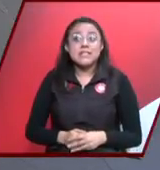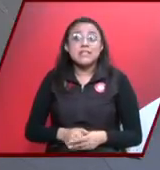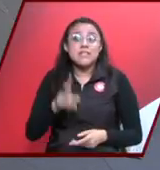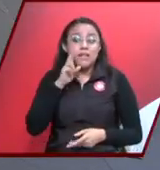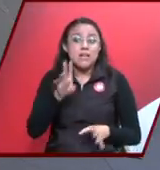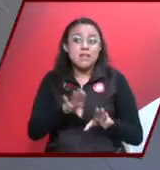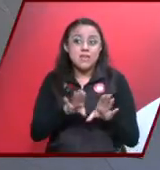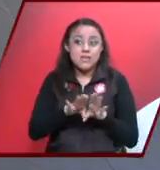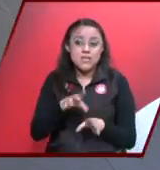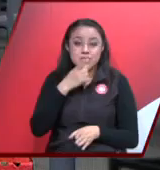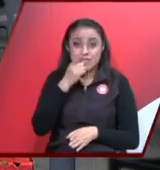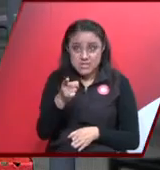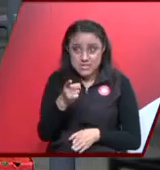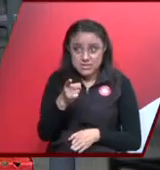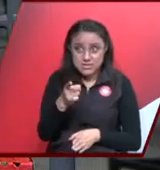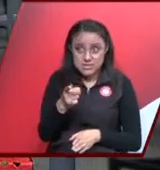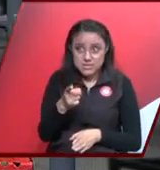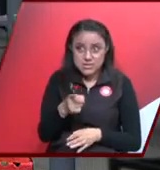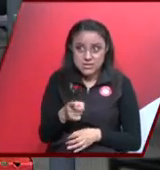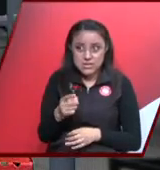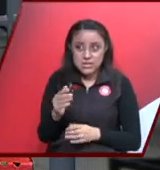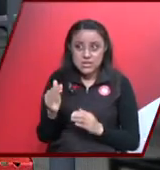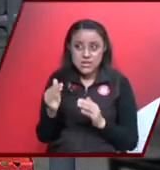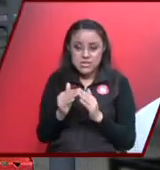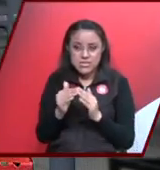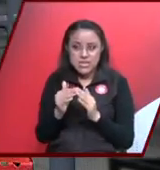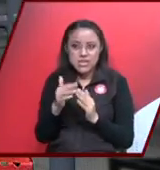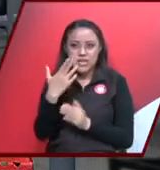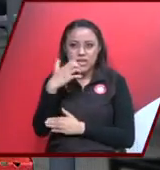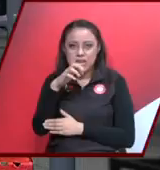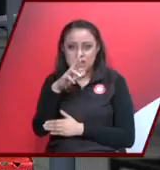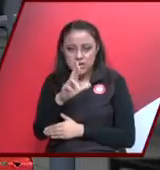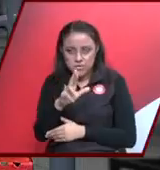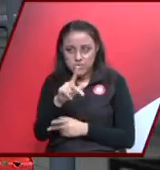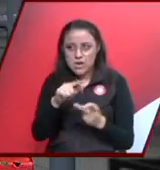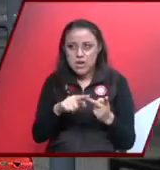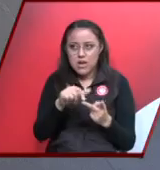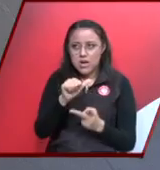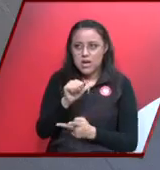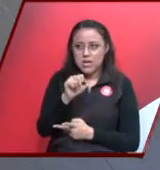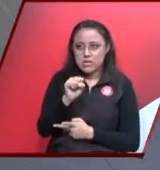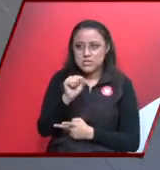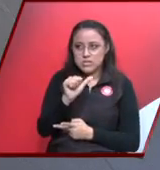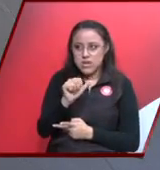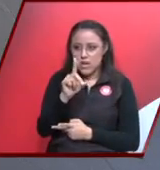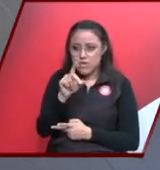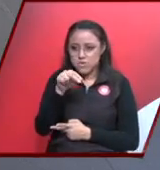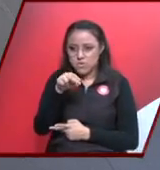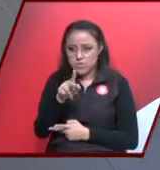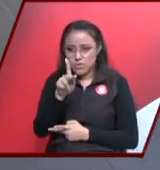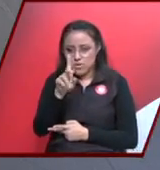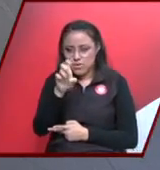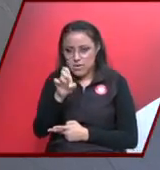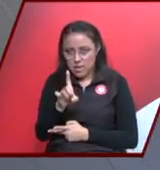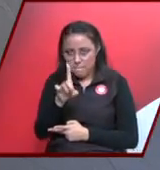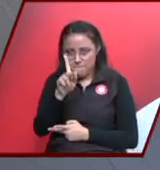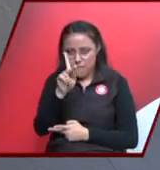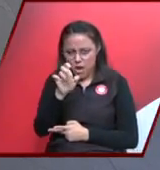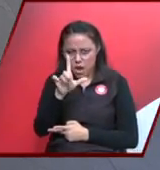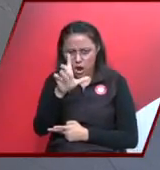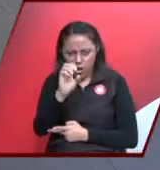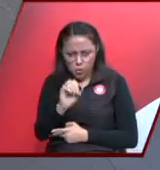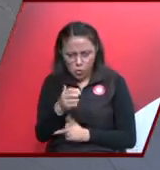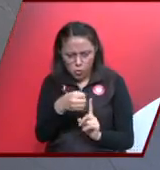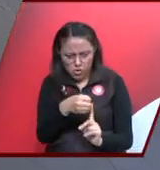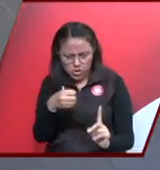¿Cómo va el dicho de en casa del herrero, asadón de palo? Yo creo que así, ¿no? Rarísimo. Yo no lo ¿No